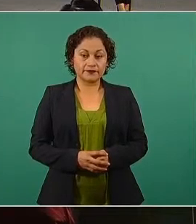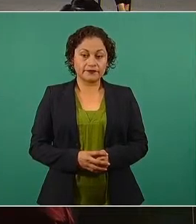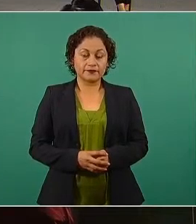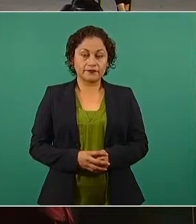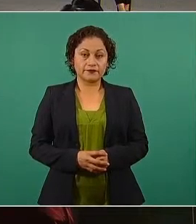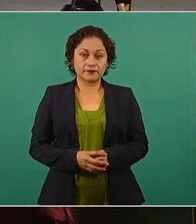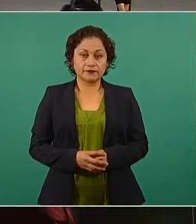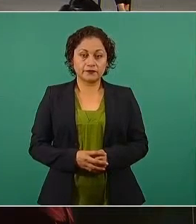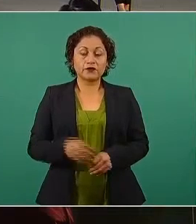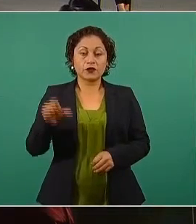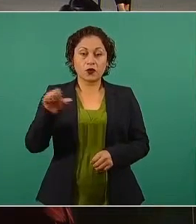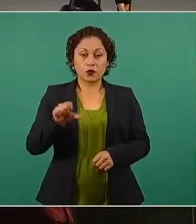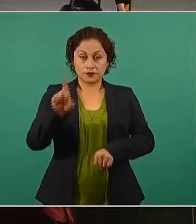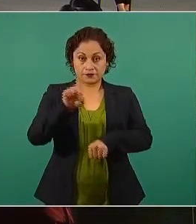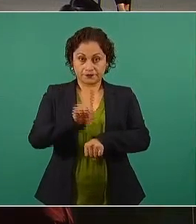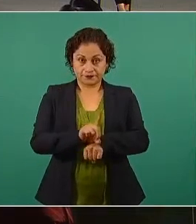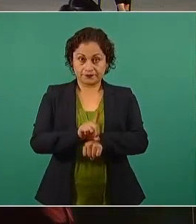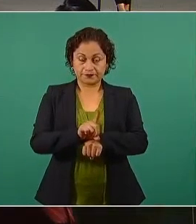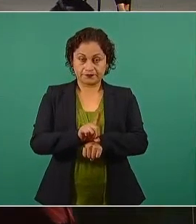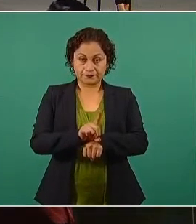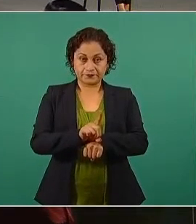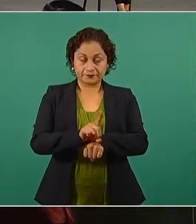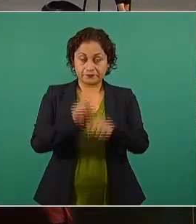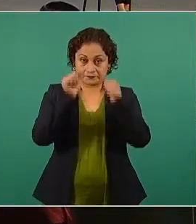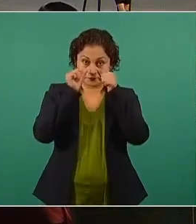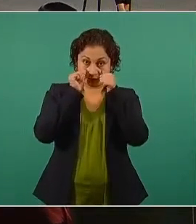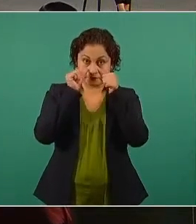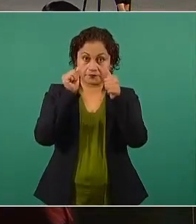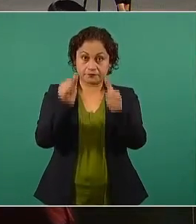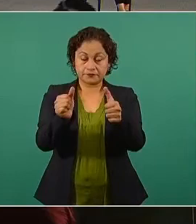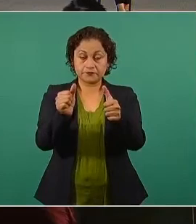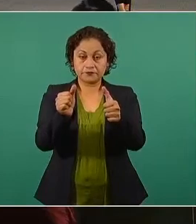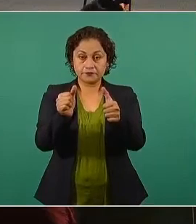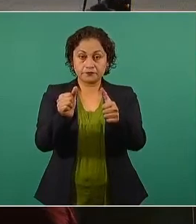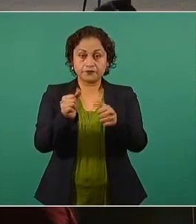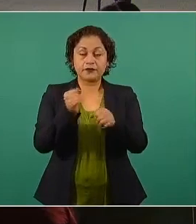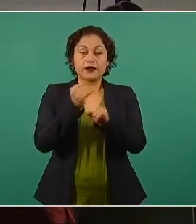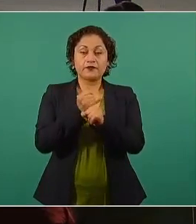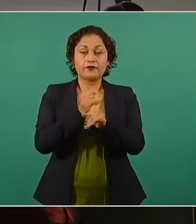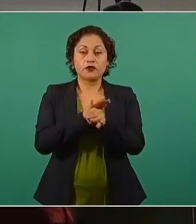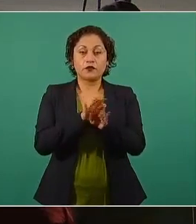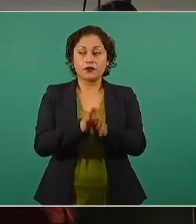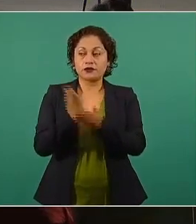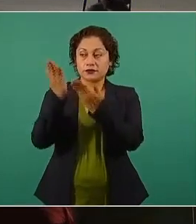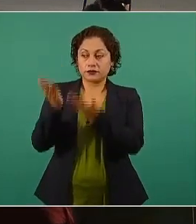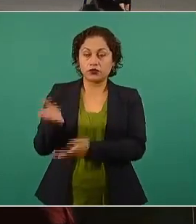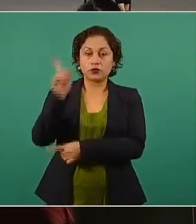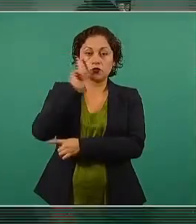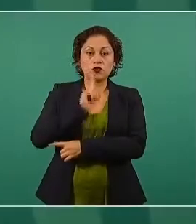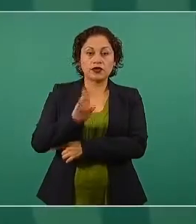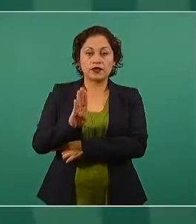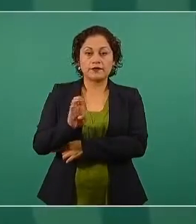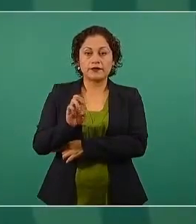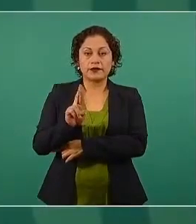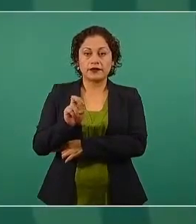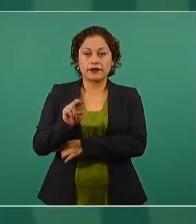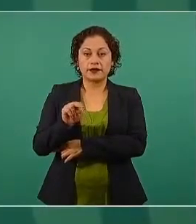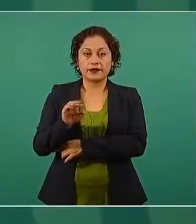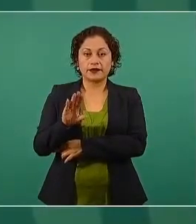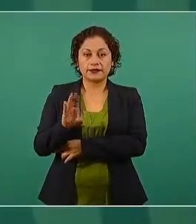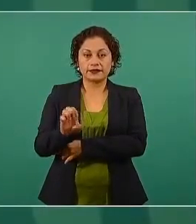escuchar el informe de Berenice Romero, que es la encargada de